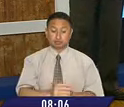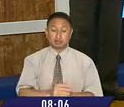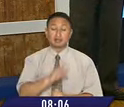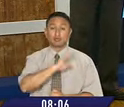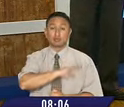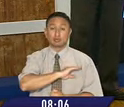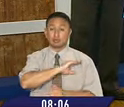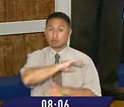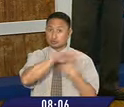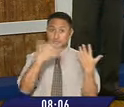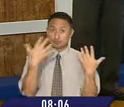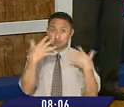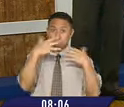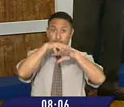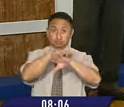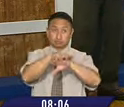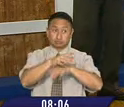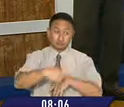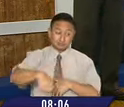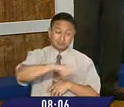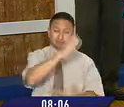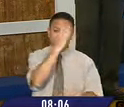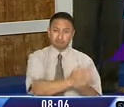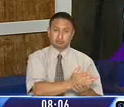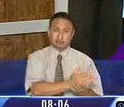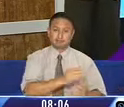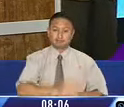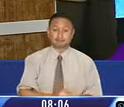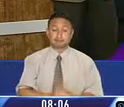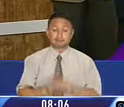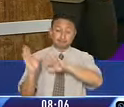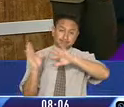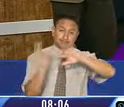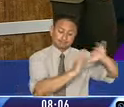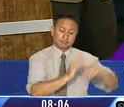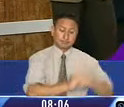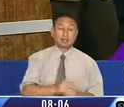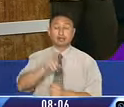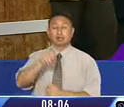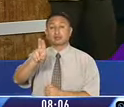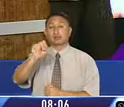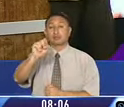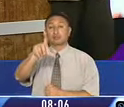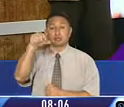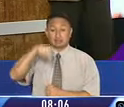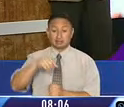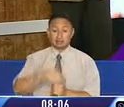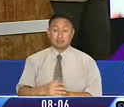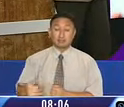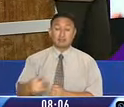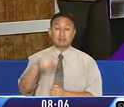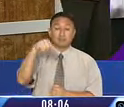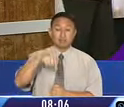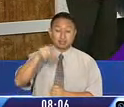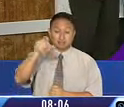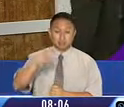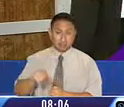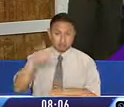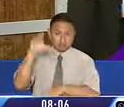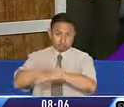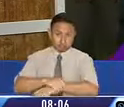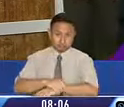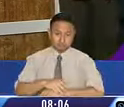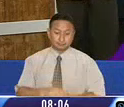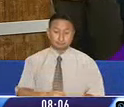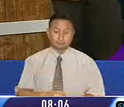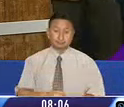que lograr justamente para detener a estos sinvergüenzas. En el Valle de los Chillos, la acción valiente de un ciudadano permitió la captura de Zacapín. El